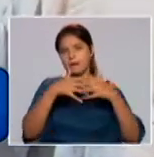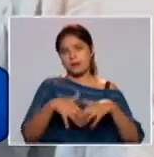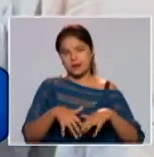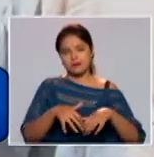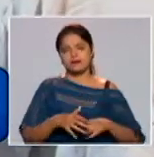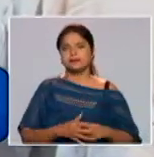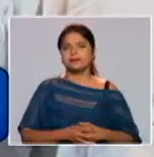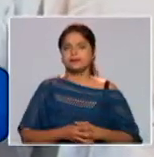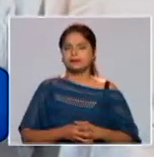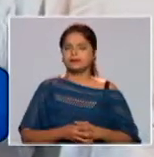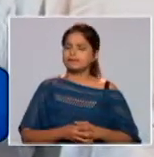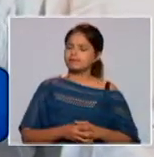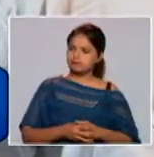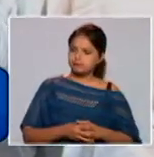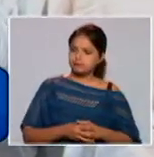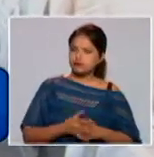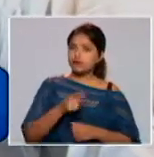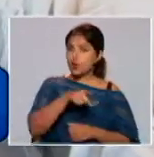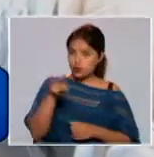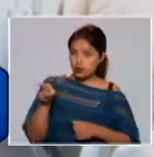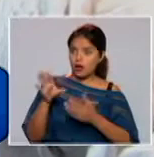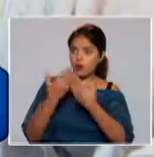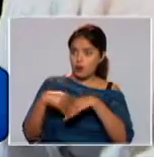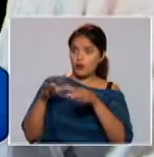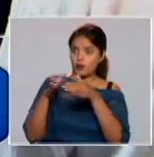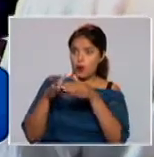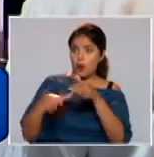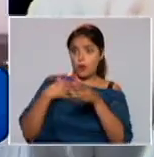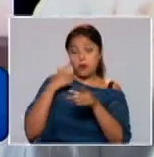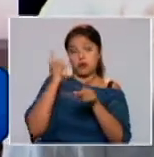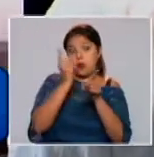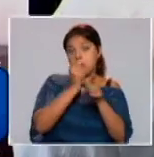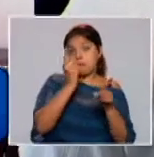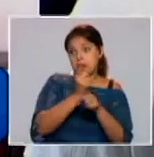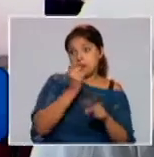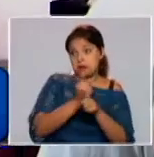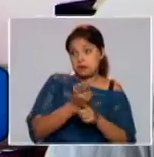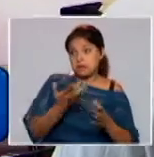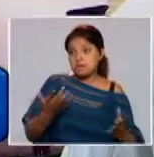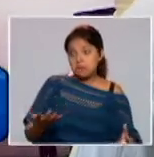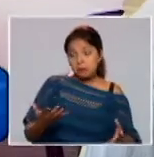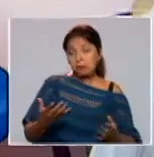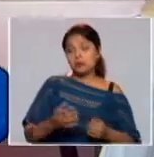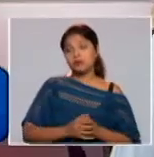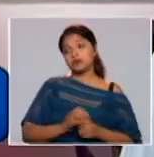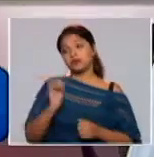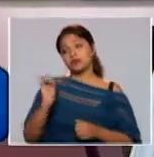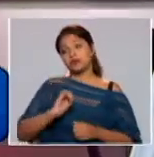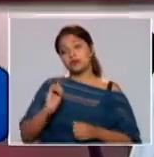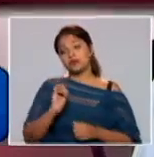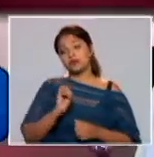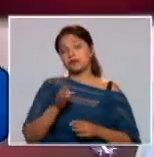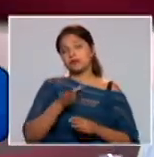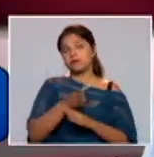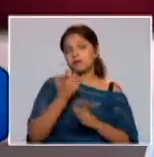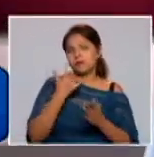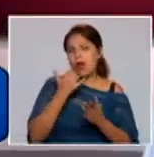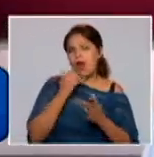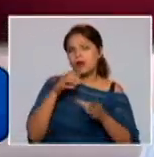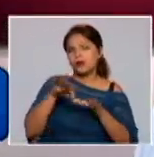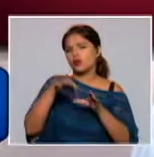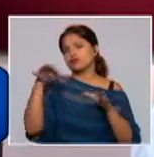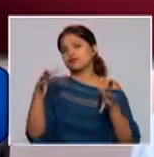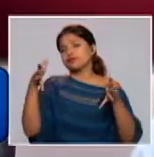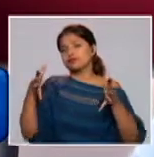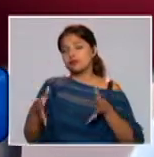como corporación han podido competir o han estado en algún premio con